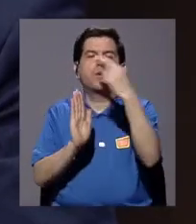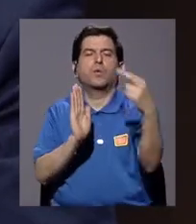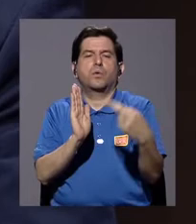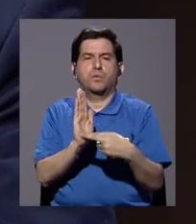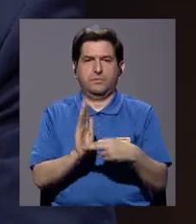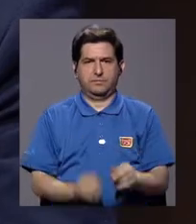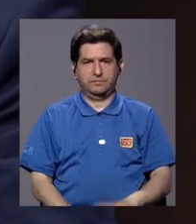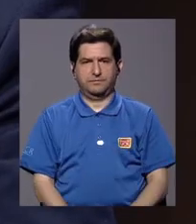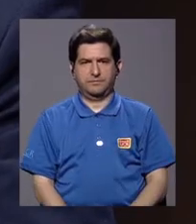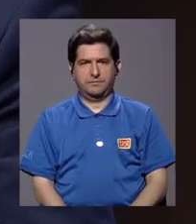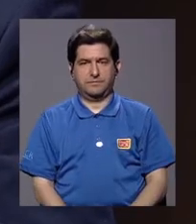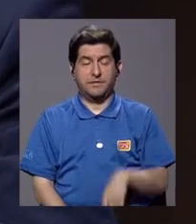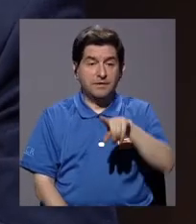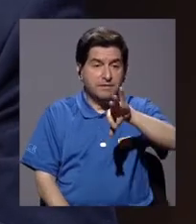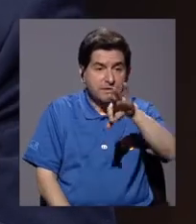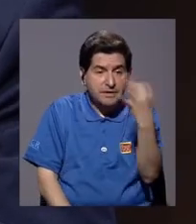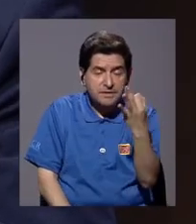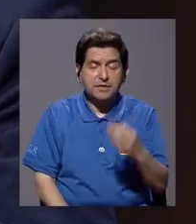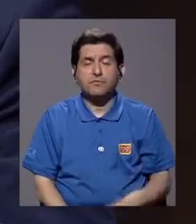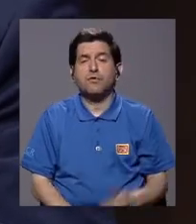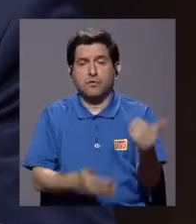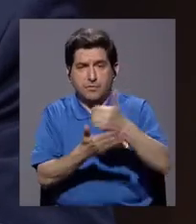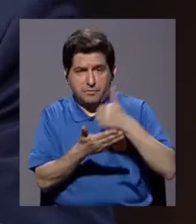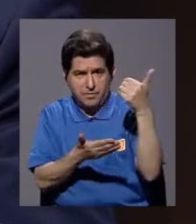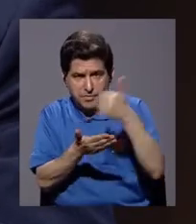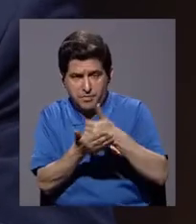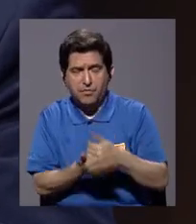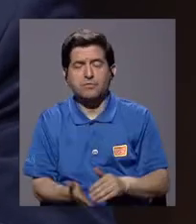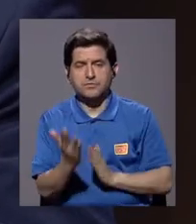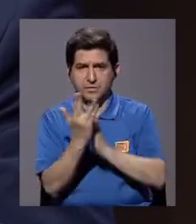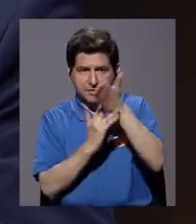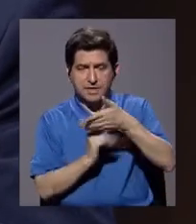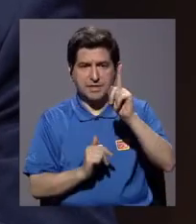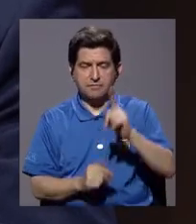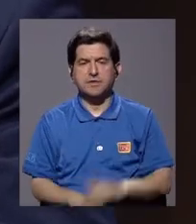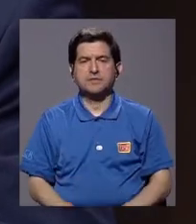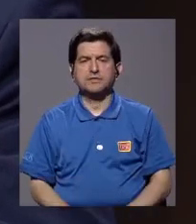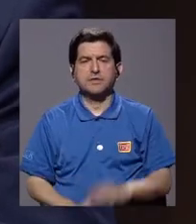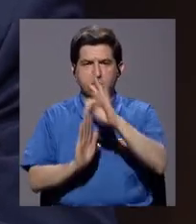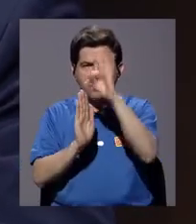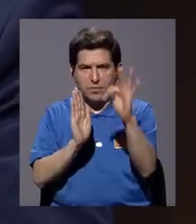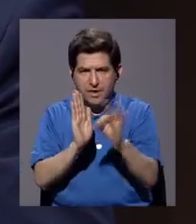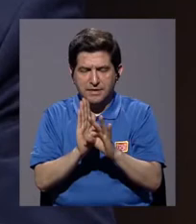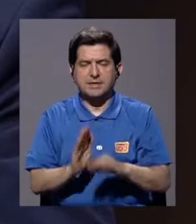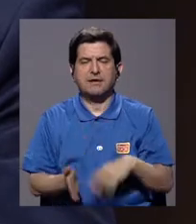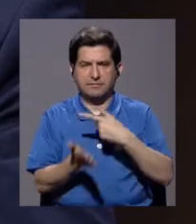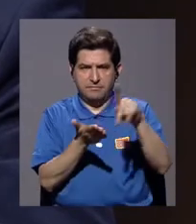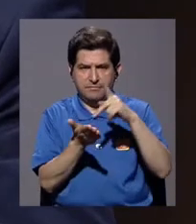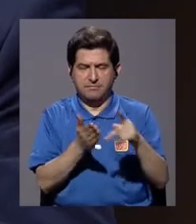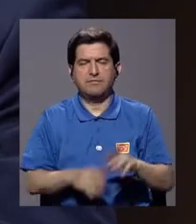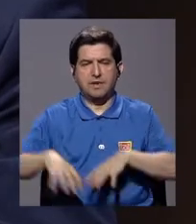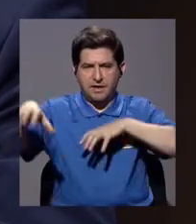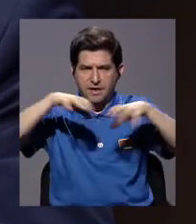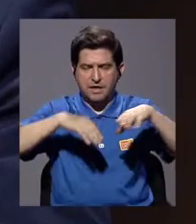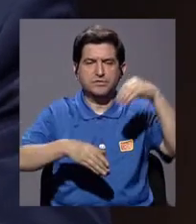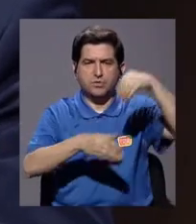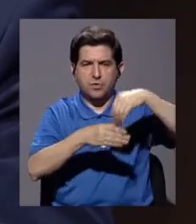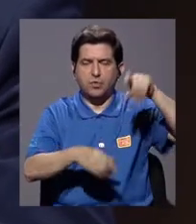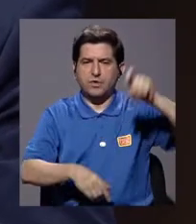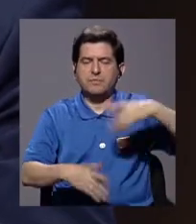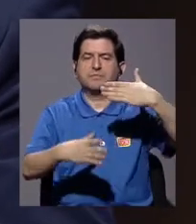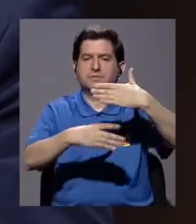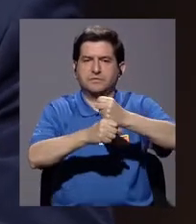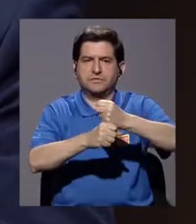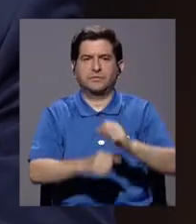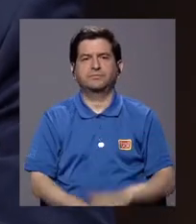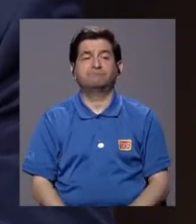una reglamentación podemos dar los recursos a través de una tarifa para que se lleven a cabo las acciones o las inversiones